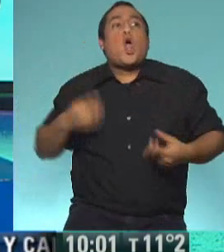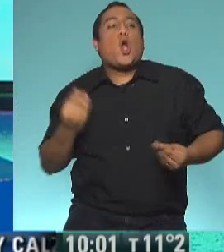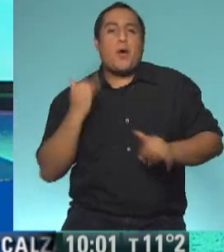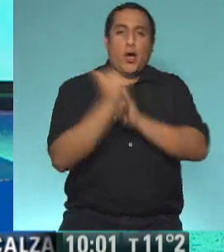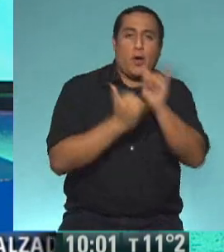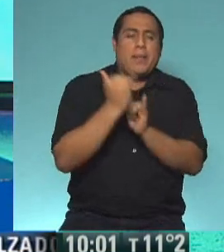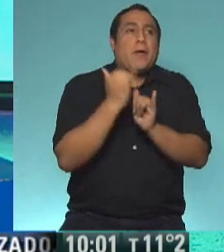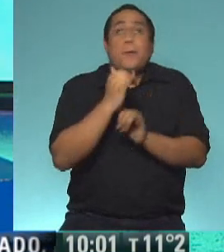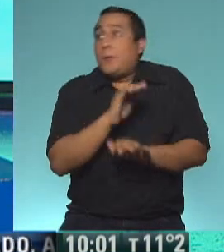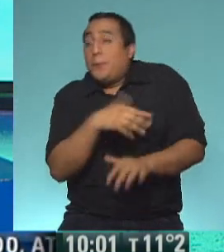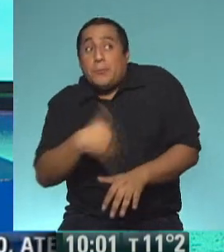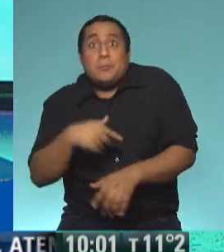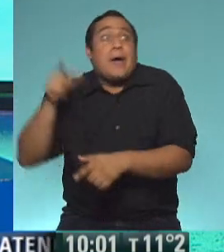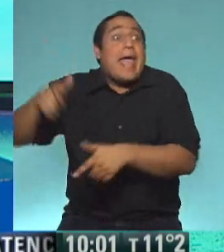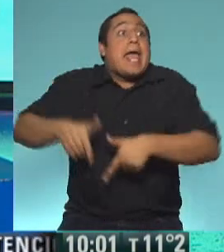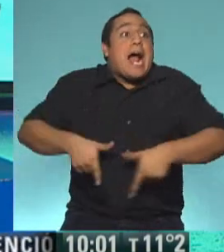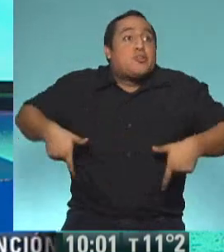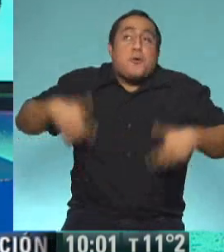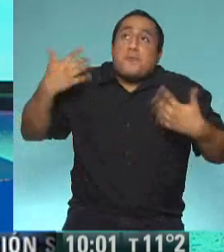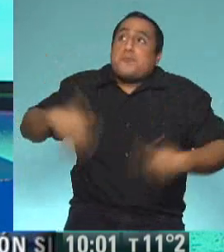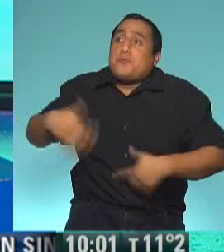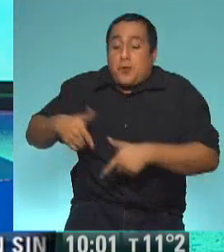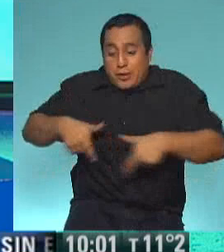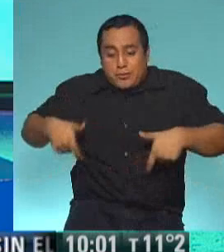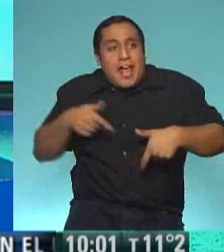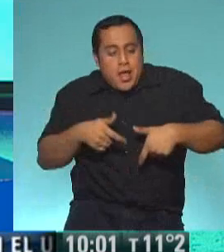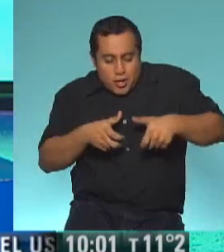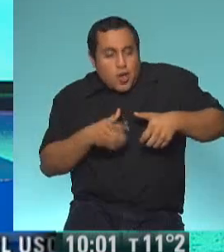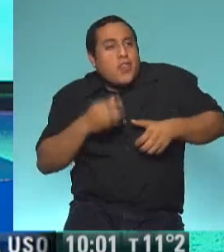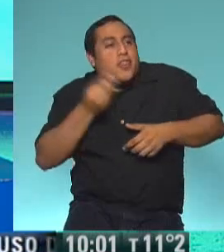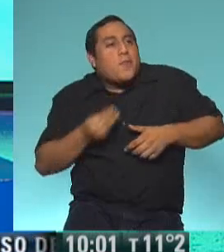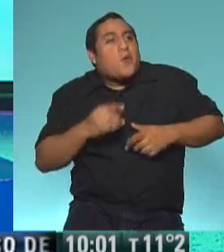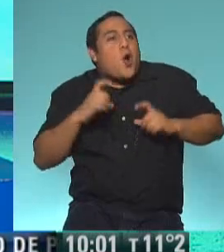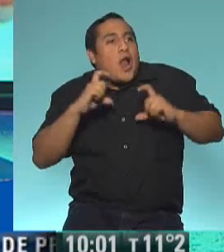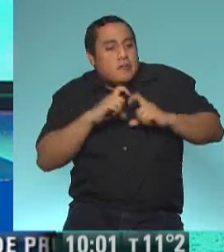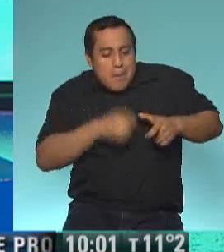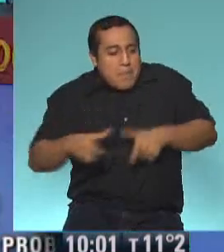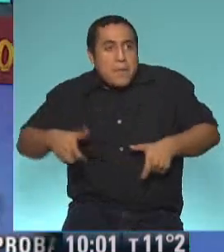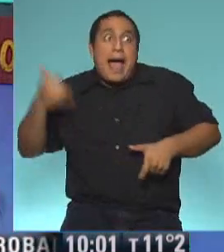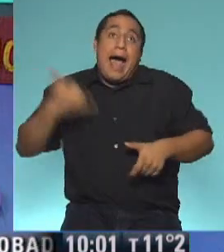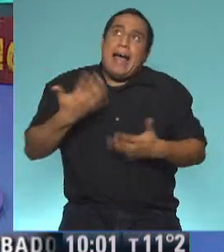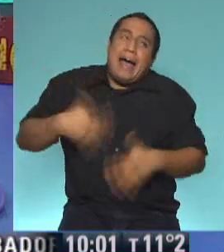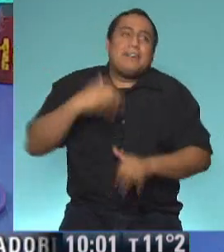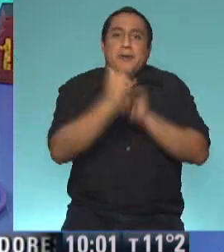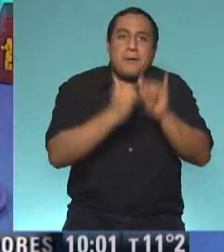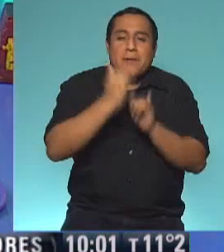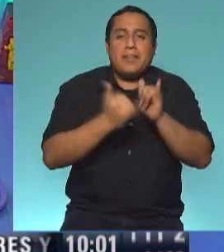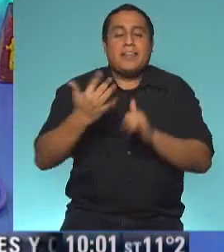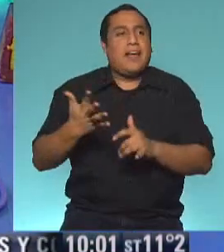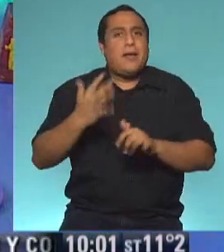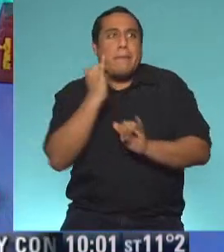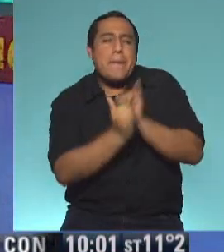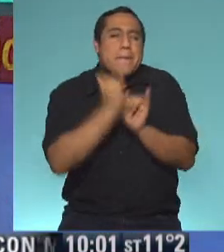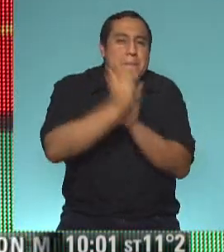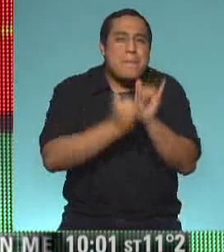¿No sabés los calzones con corazones que usa el rey? ¿Se enteraba de eso también? De todo, que los bordaban,